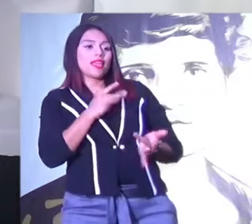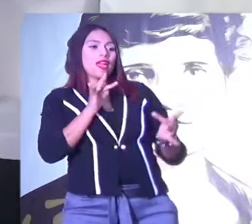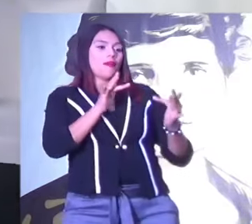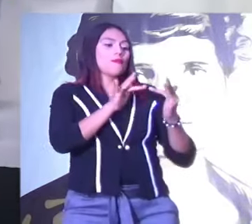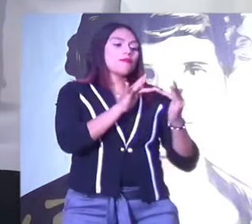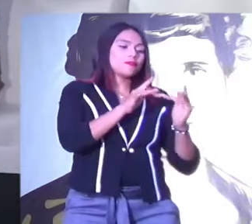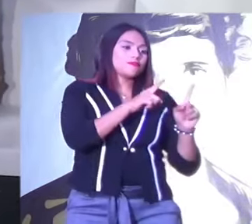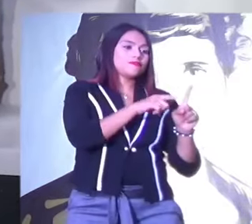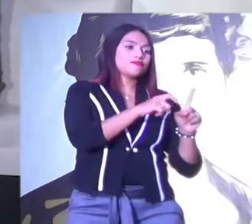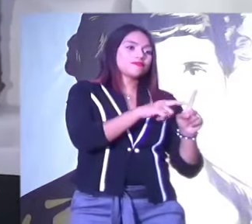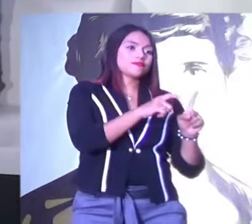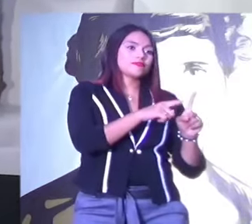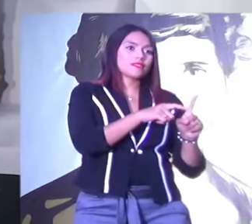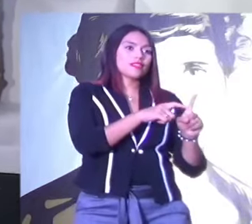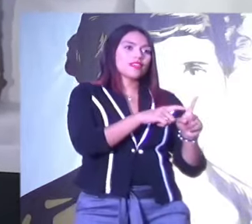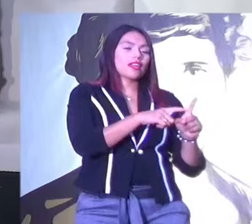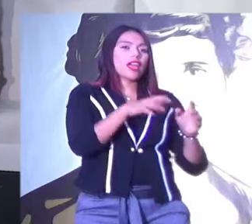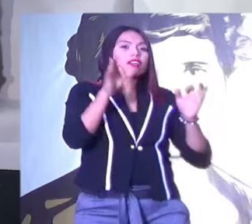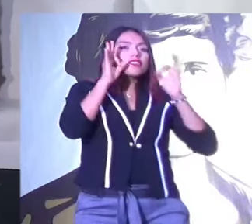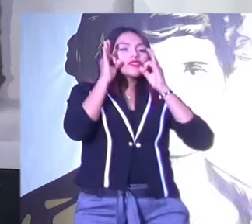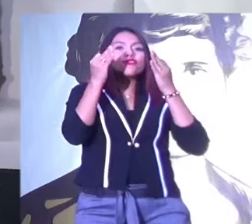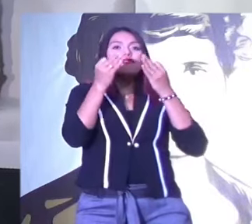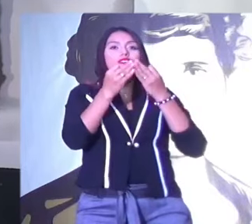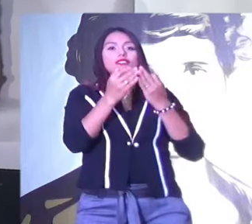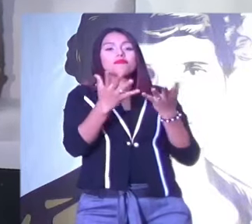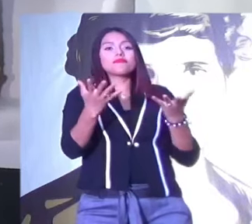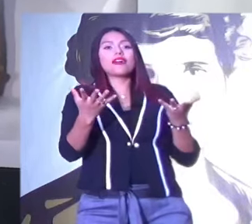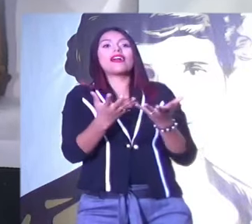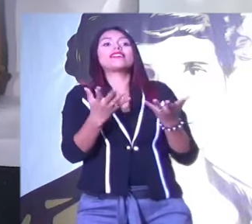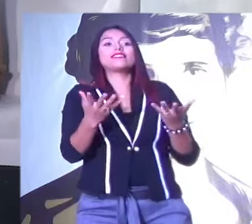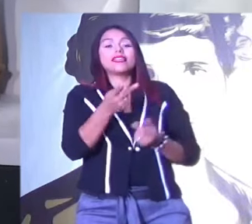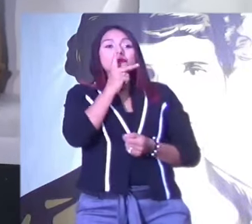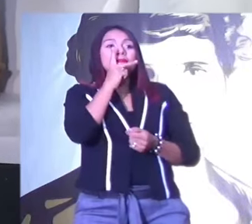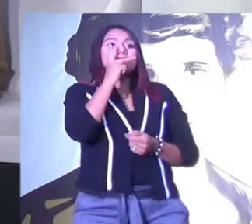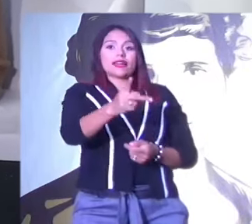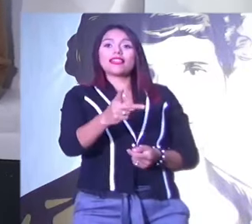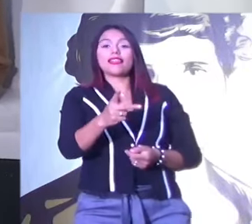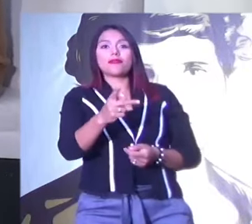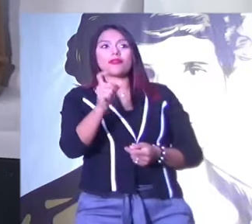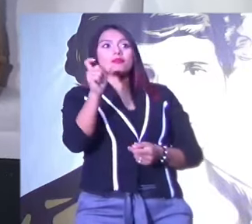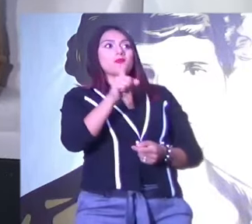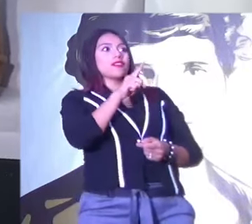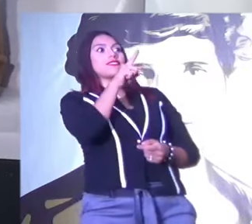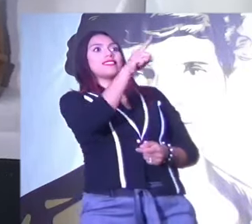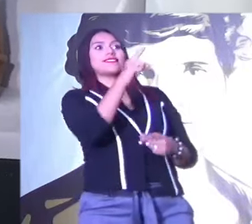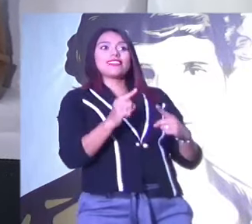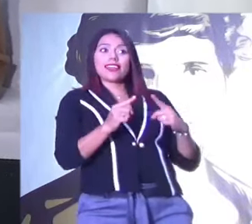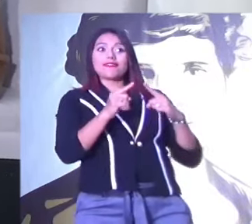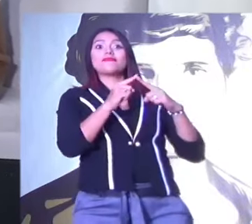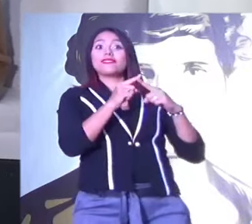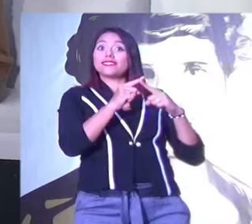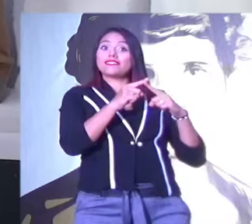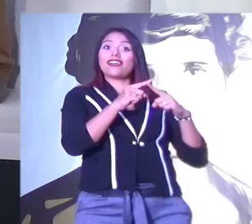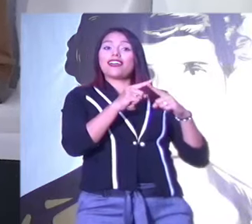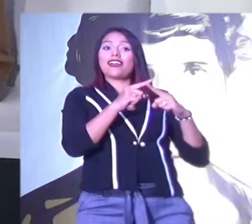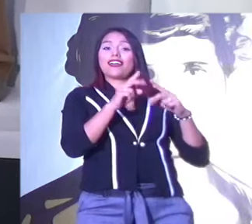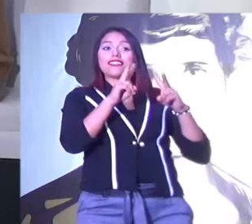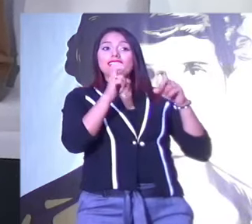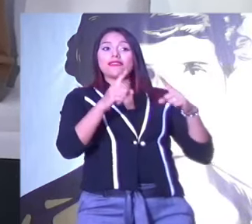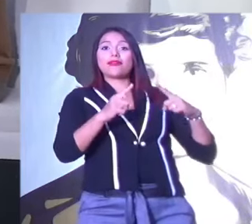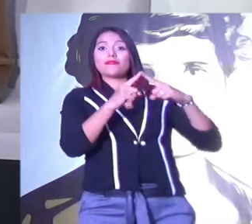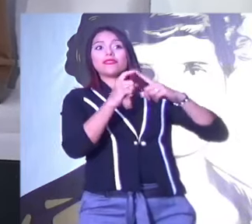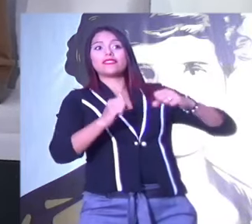todo con tu manera de hacer patente el poder de la palabra. Que ayer cuando predicaste esa misa fronteriza, recordé